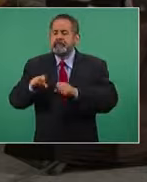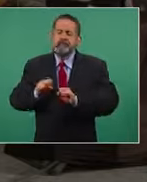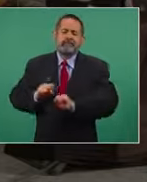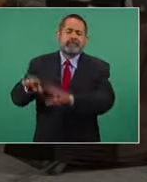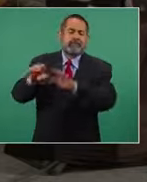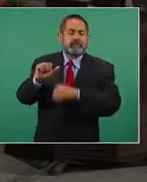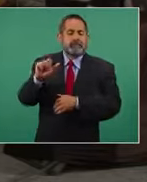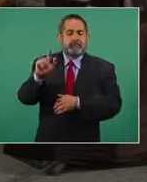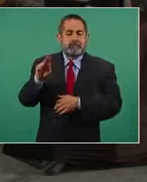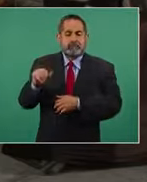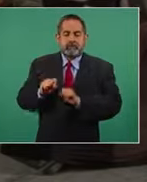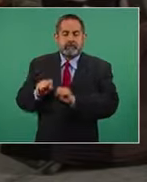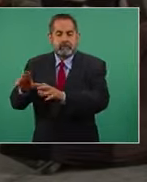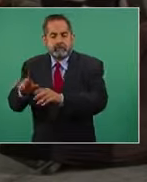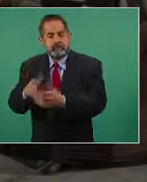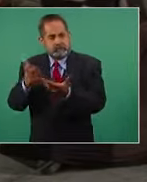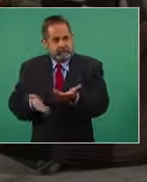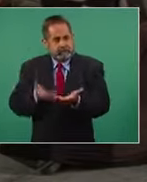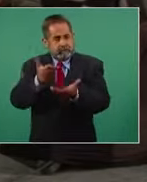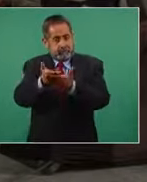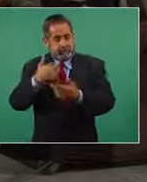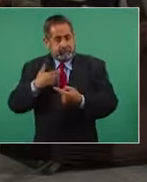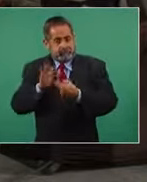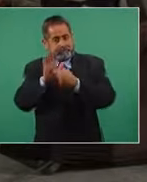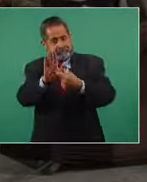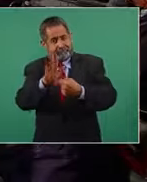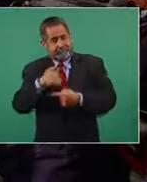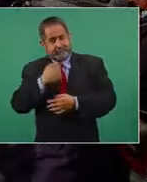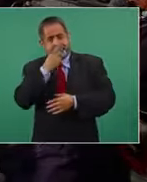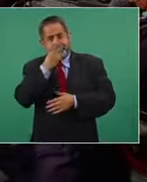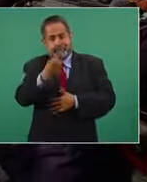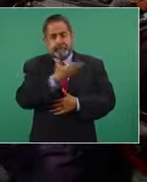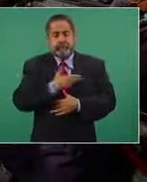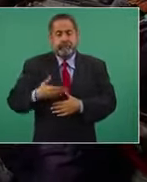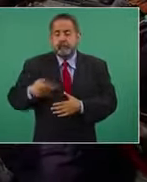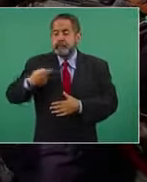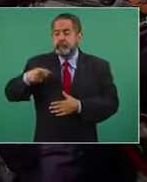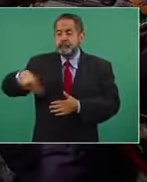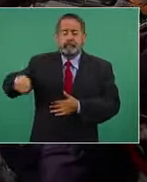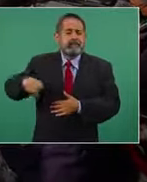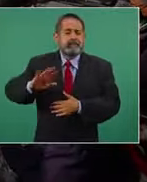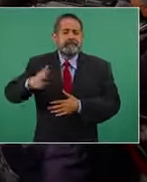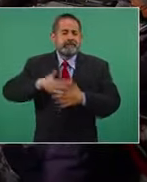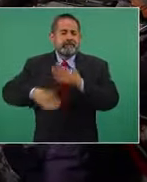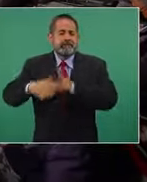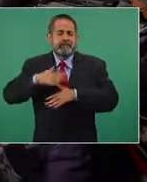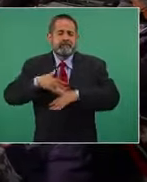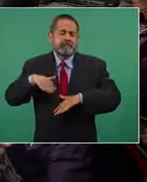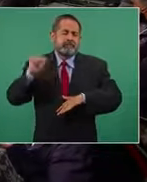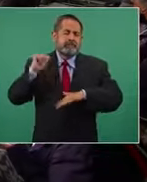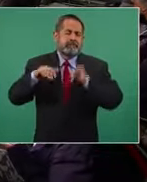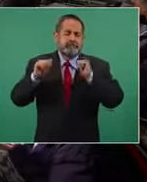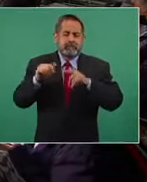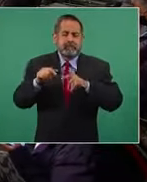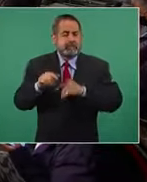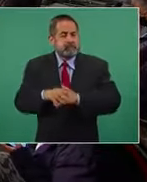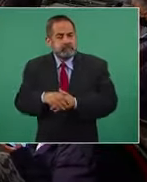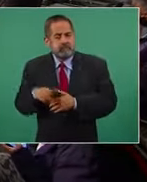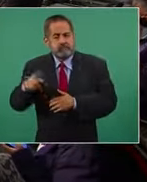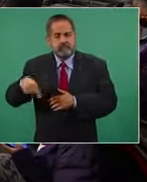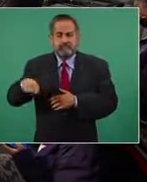Aldama, nosotros se lo planteamos aquí, presidente, la gente se está cansando y dice, nos vamos a buscar